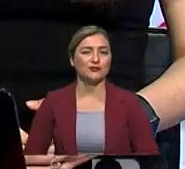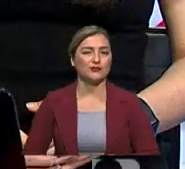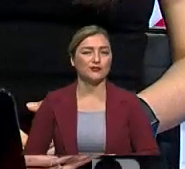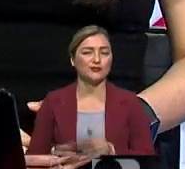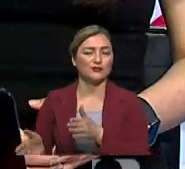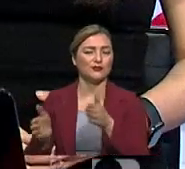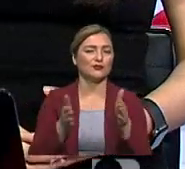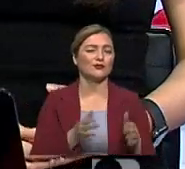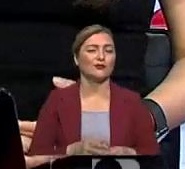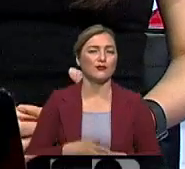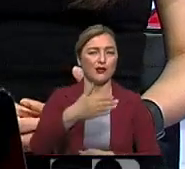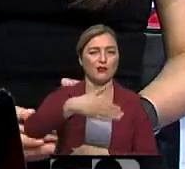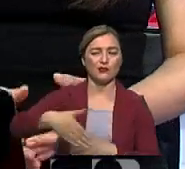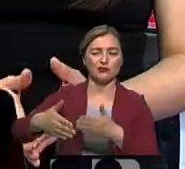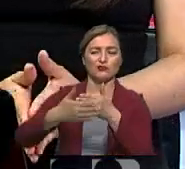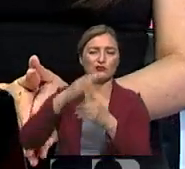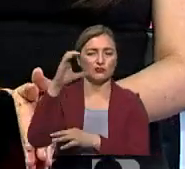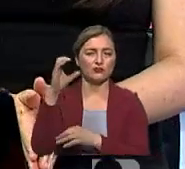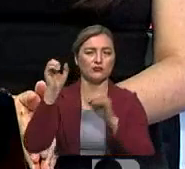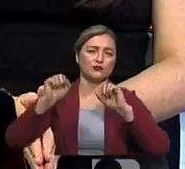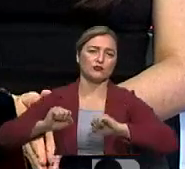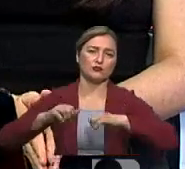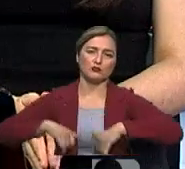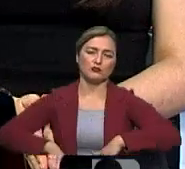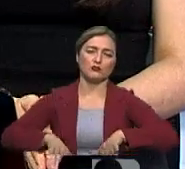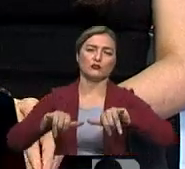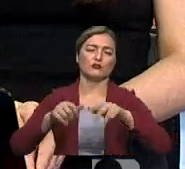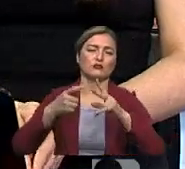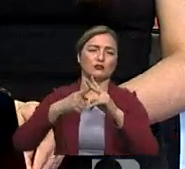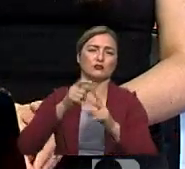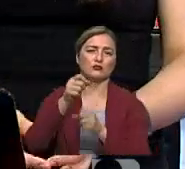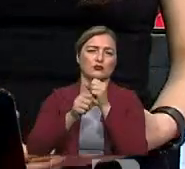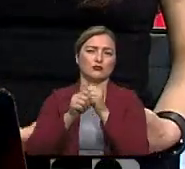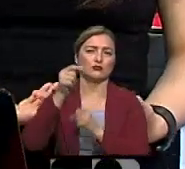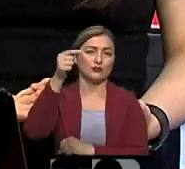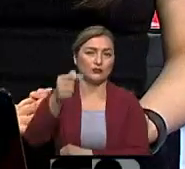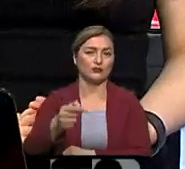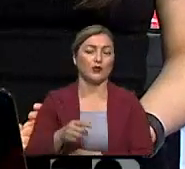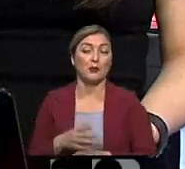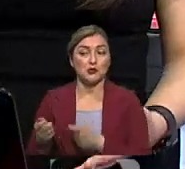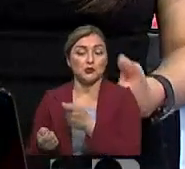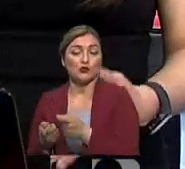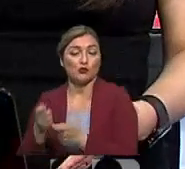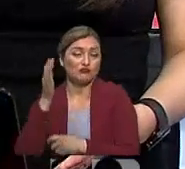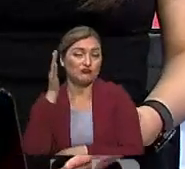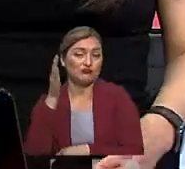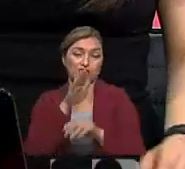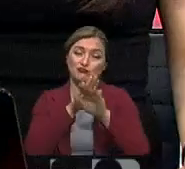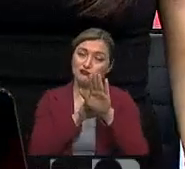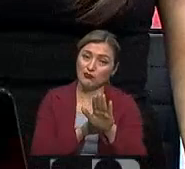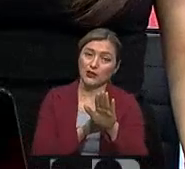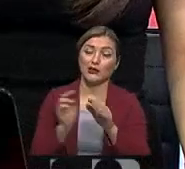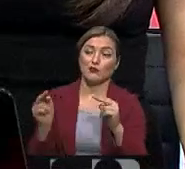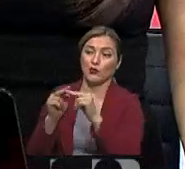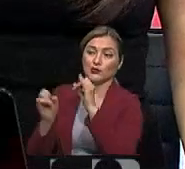Y el cierre de la frontera con Colombia podría mantenerse hasta inicios del próximo año. Los comerciantes de Tulcán respaldan la